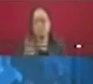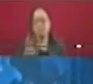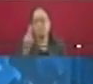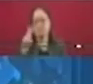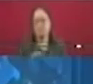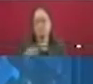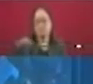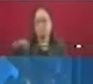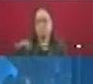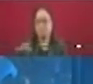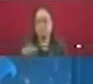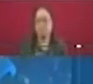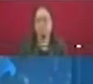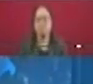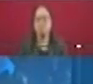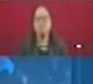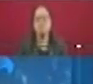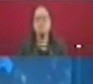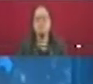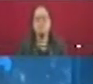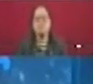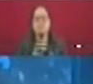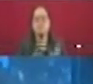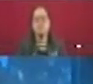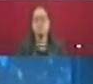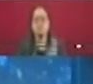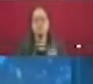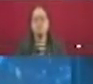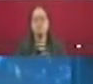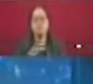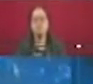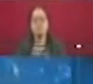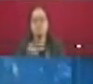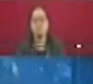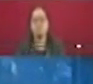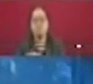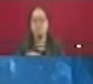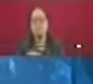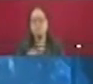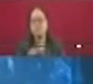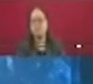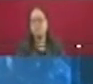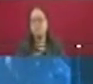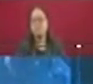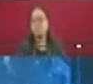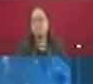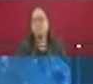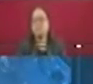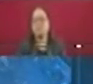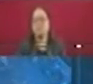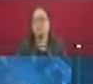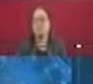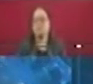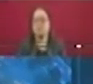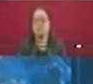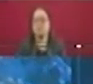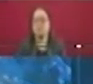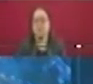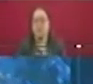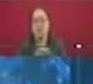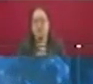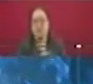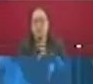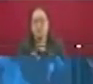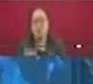recibir este milenio. Y pues felicitamos a Tijuana, a los tijuanenses, que a su